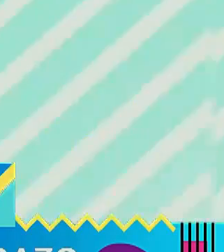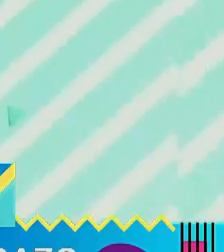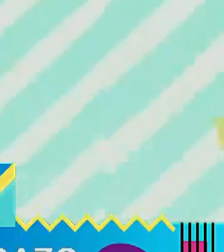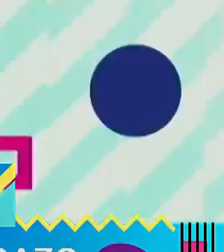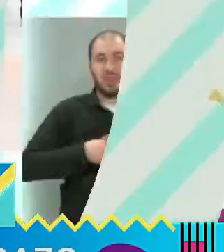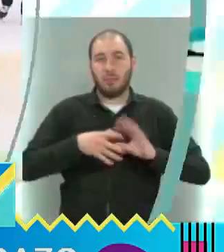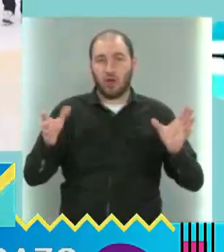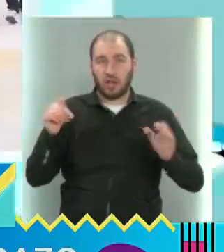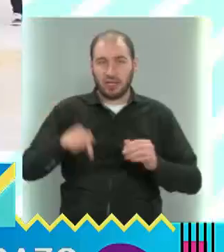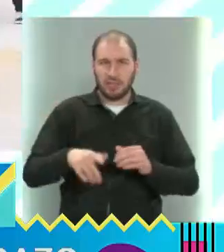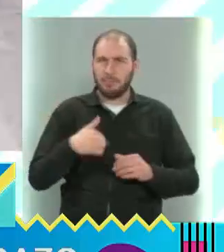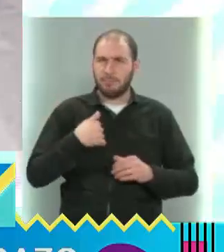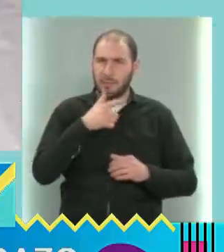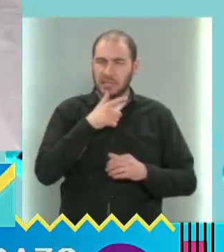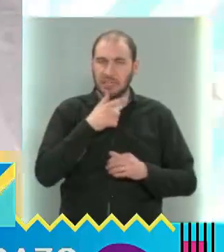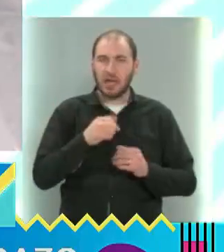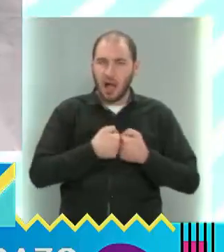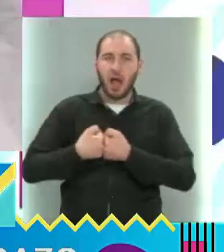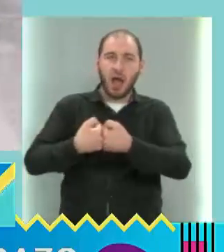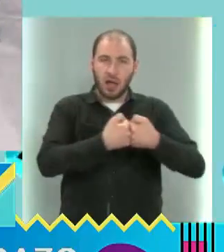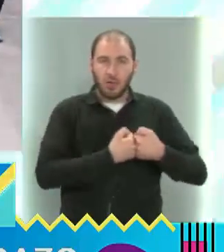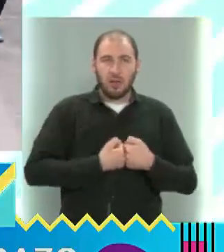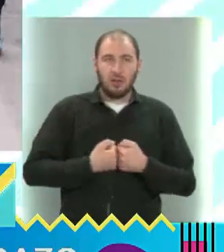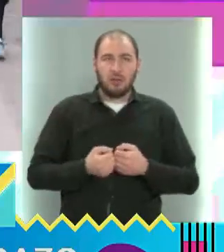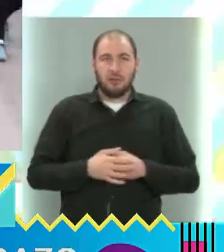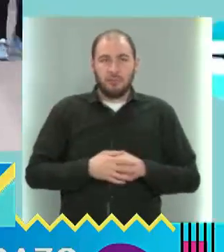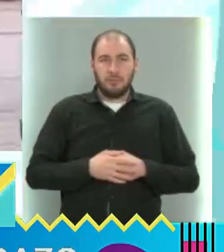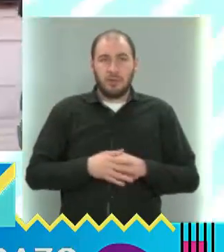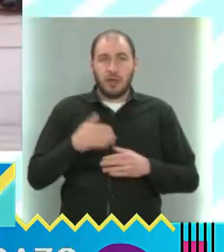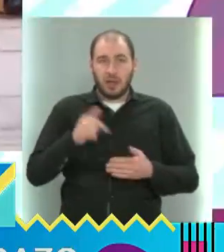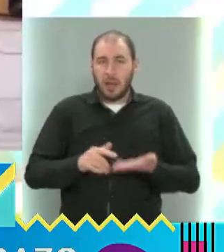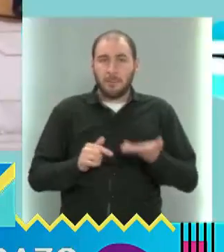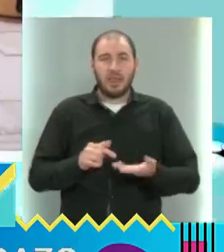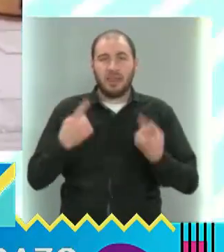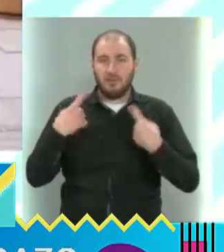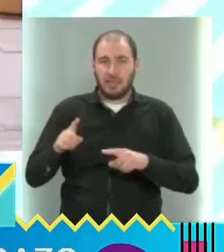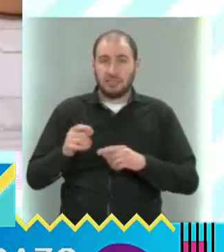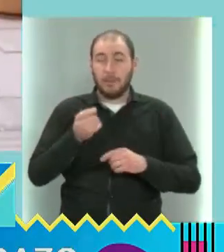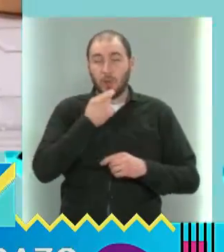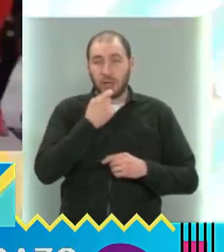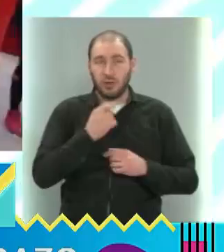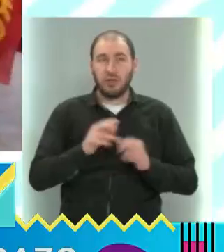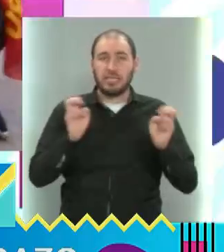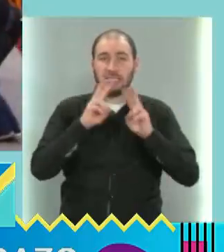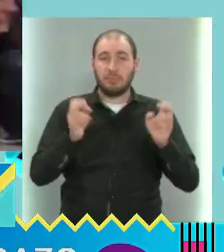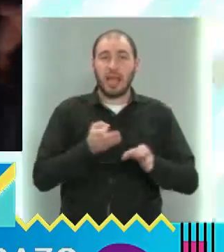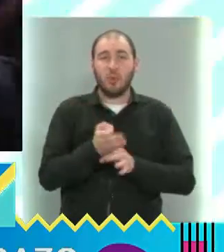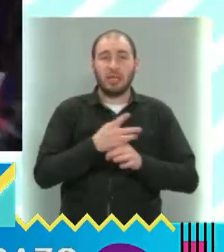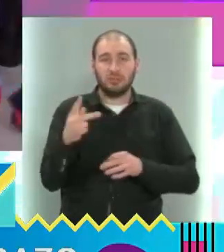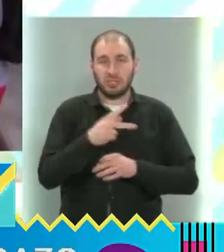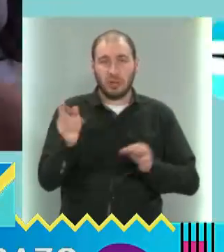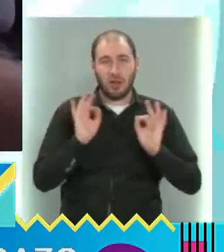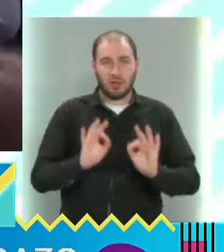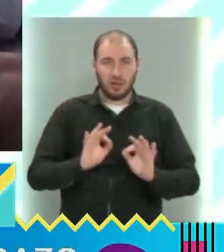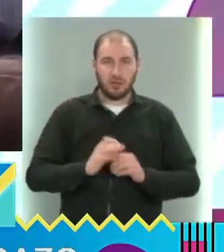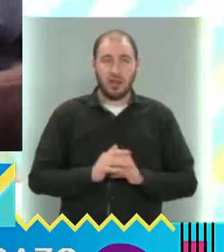democrático en el cual yo creo que hay consensos que van a marcar un piso diferente, ¿no? Por ejemplo, en lo que tiene que ver con la educación sexual